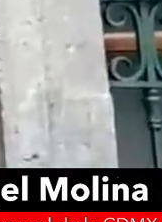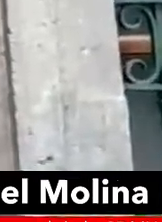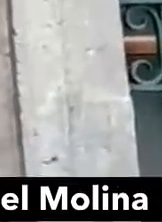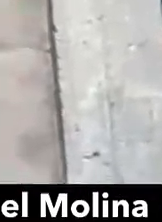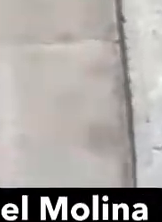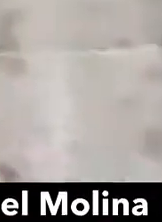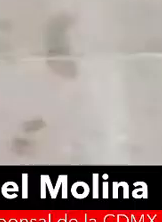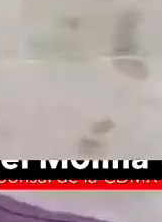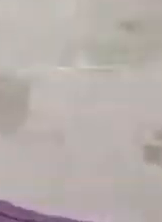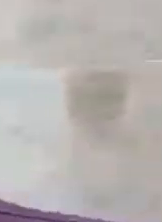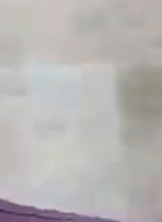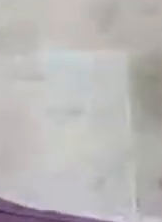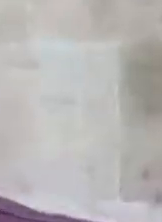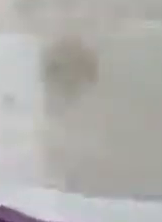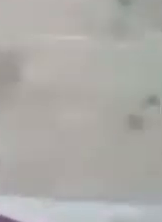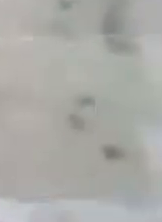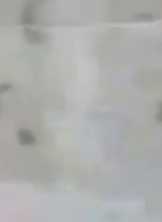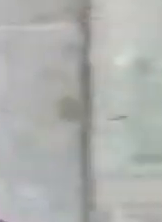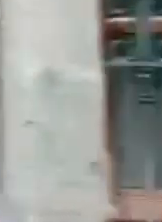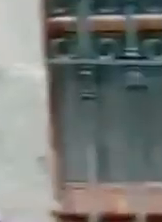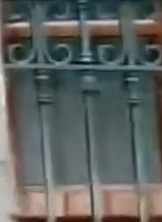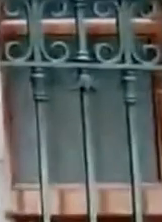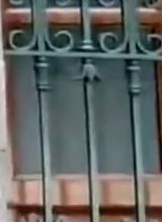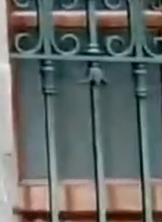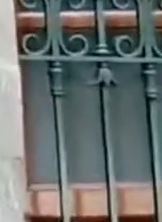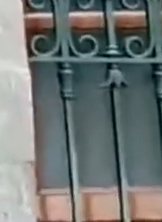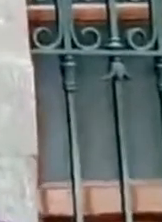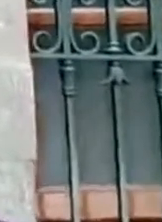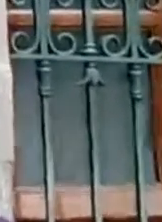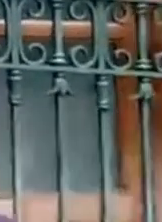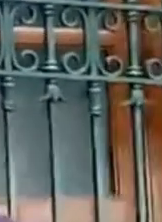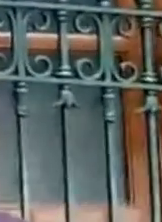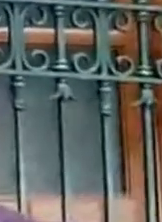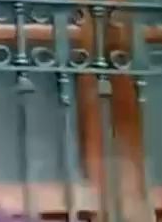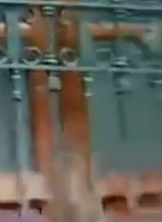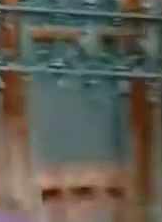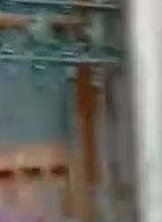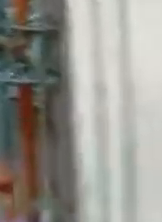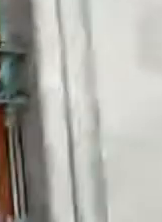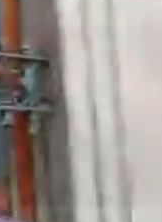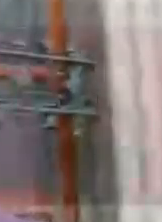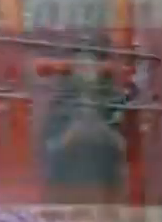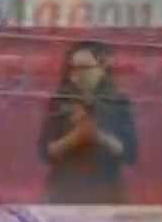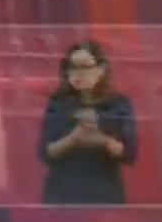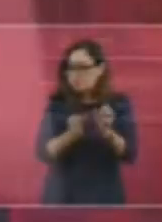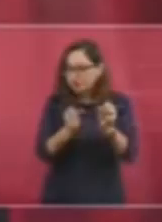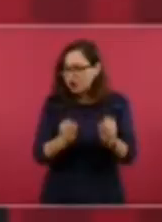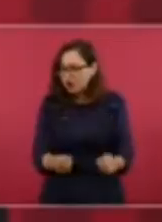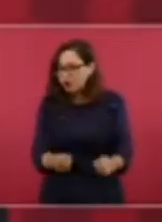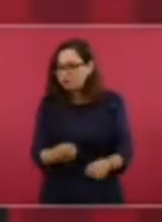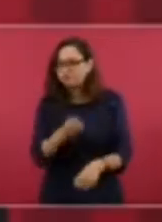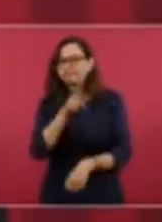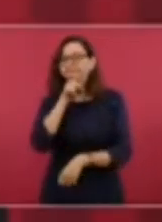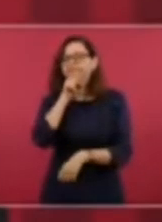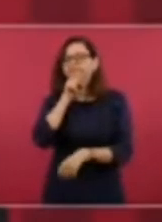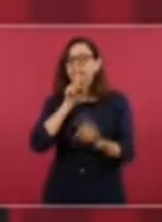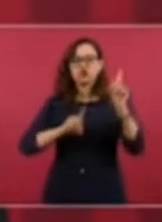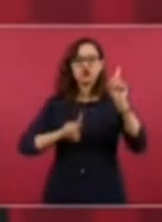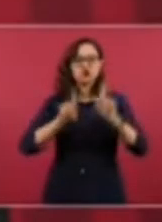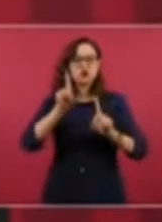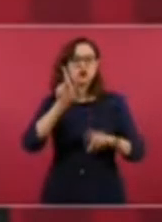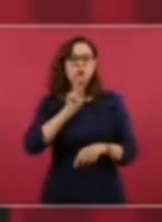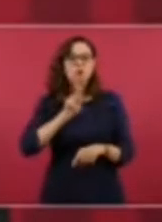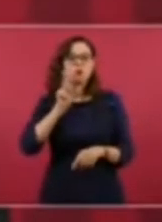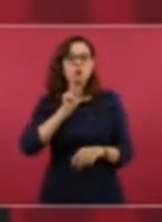de aprehensión, una en Colima y una en el estado de Tamaulipas. Veamos los detalles. Y los datos de prueba, y es lo